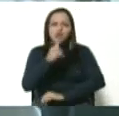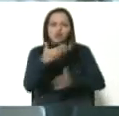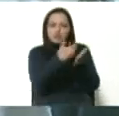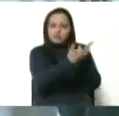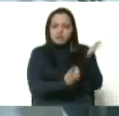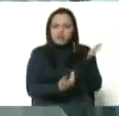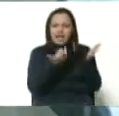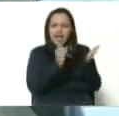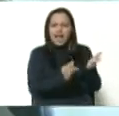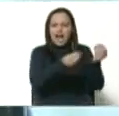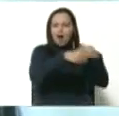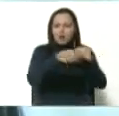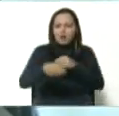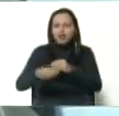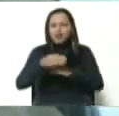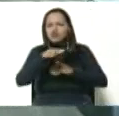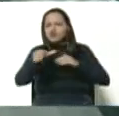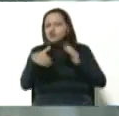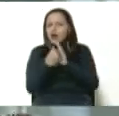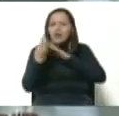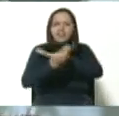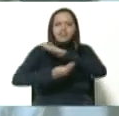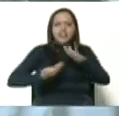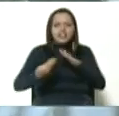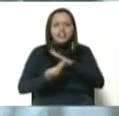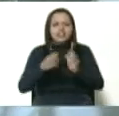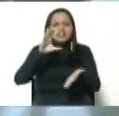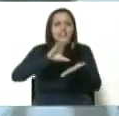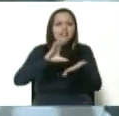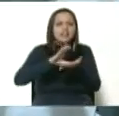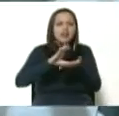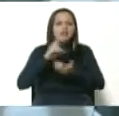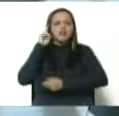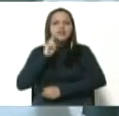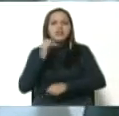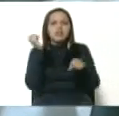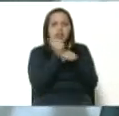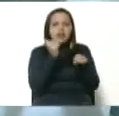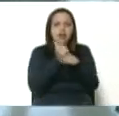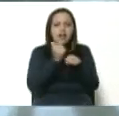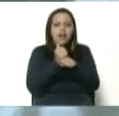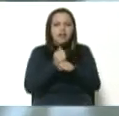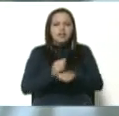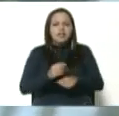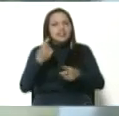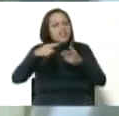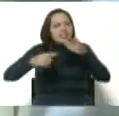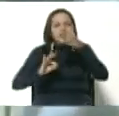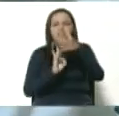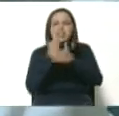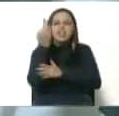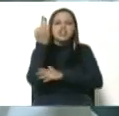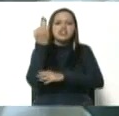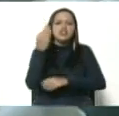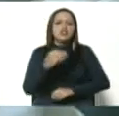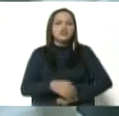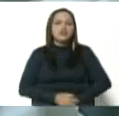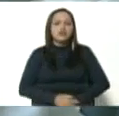fue consultado con toda la base de la Central Bolivariana, con los sindicatos, con las federaciones, y en los cuales